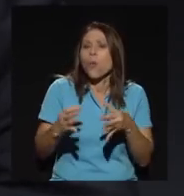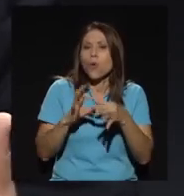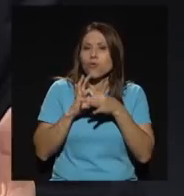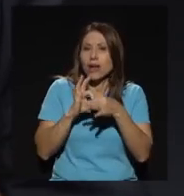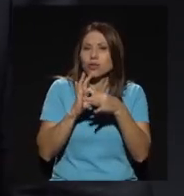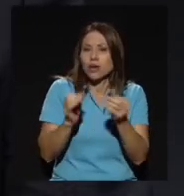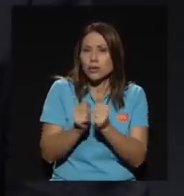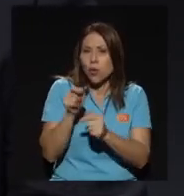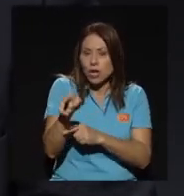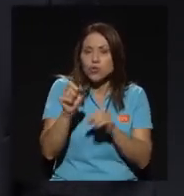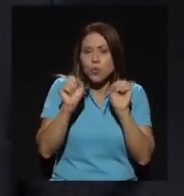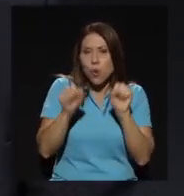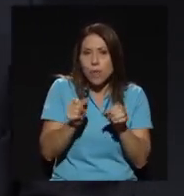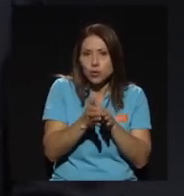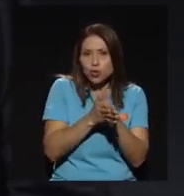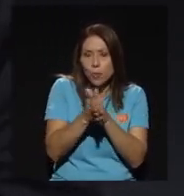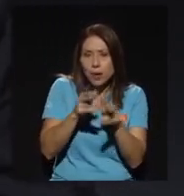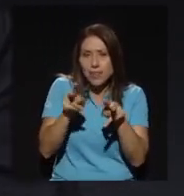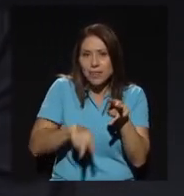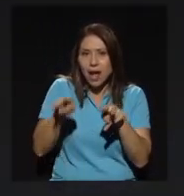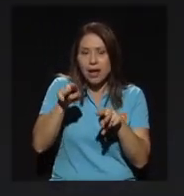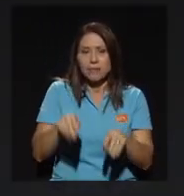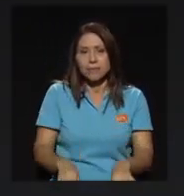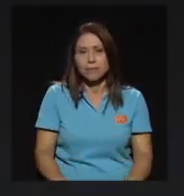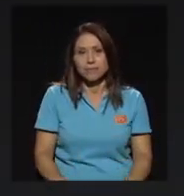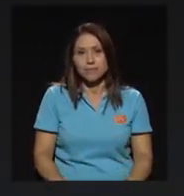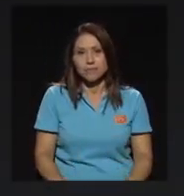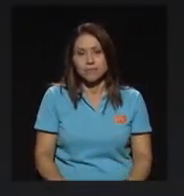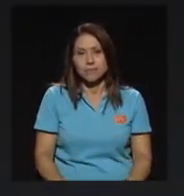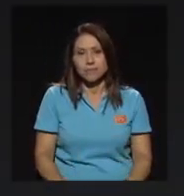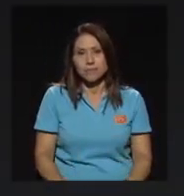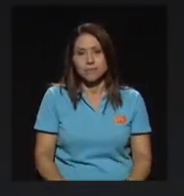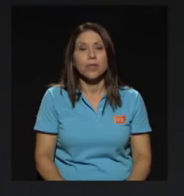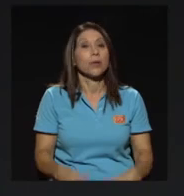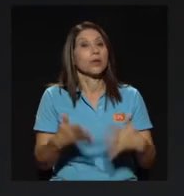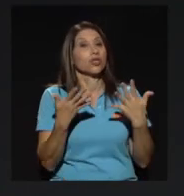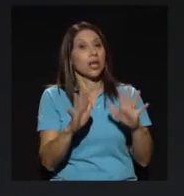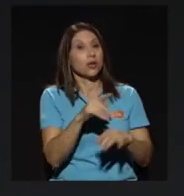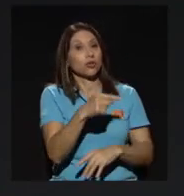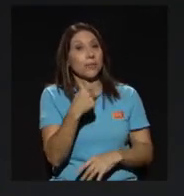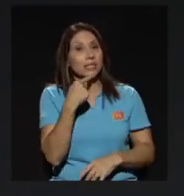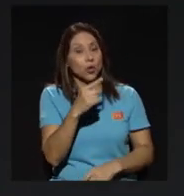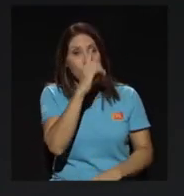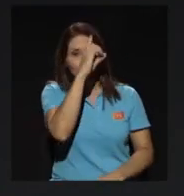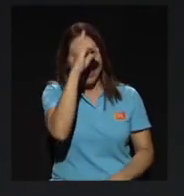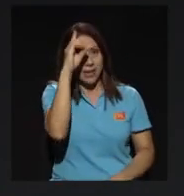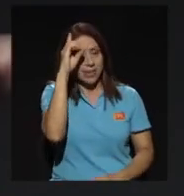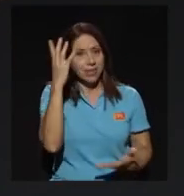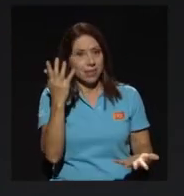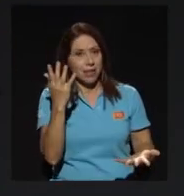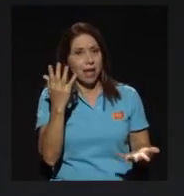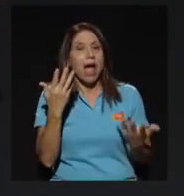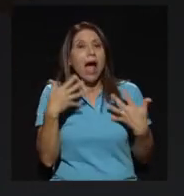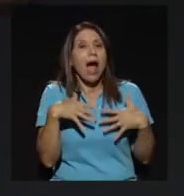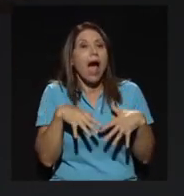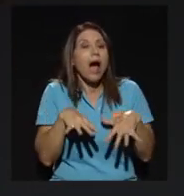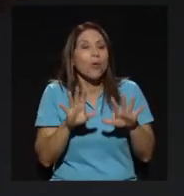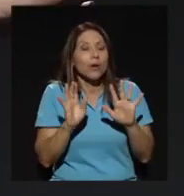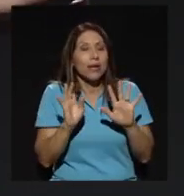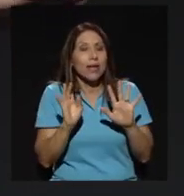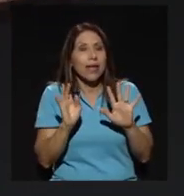podemos tomar ventaja y en ese sentido ya que usted mencionó madrid aunque fue un